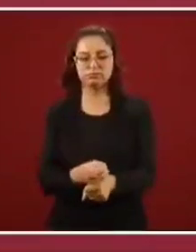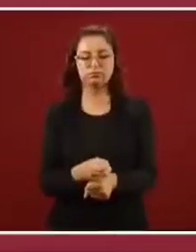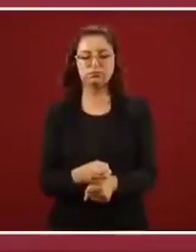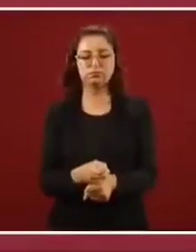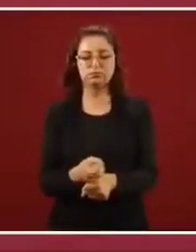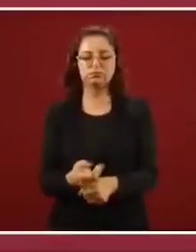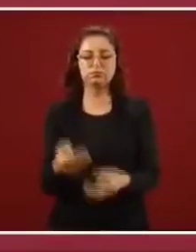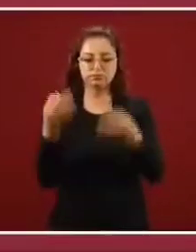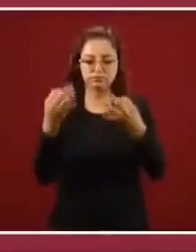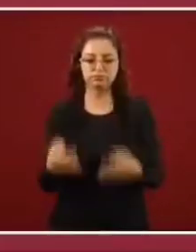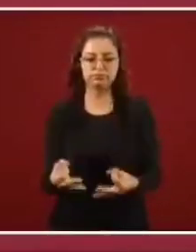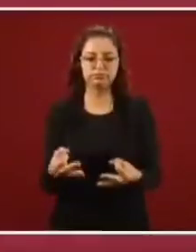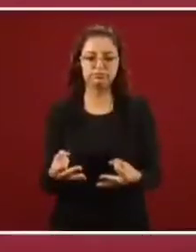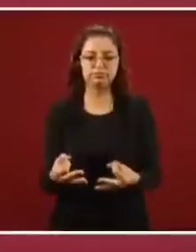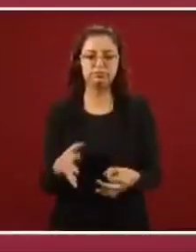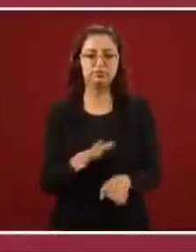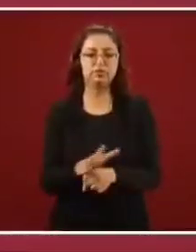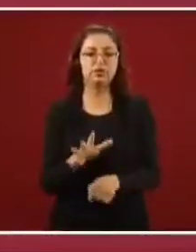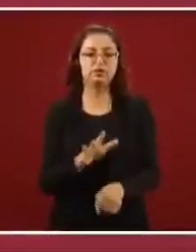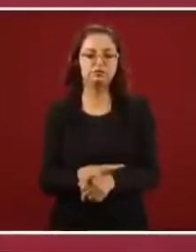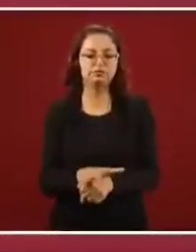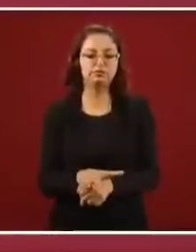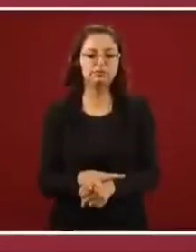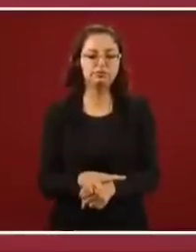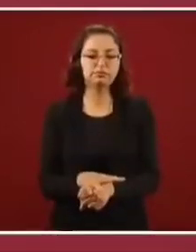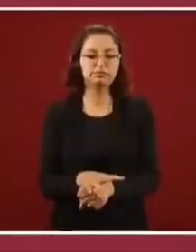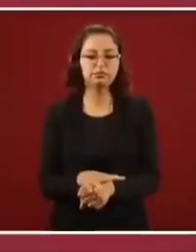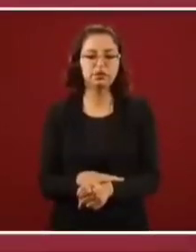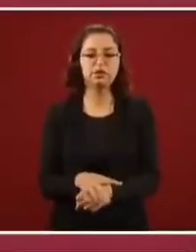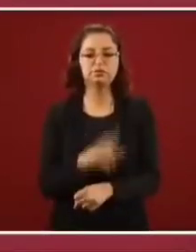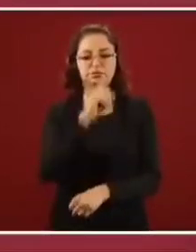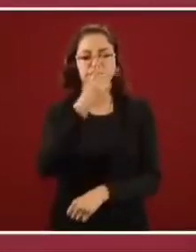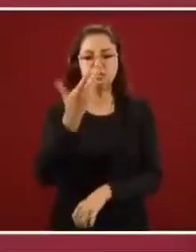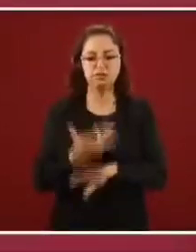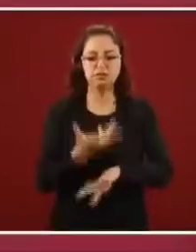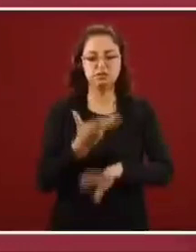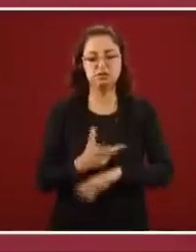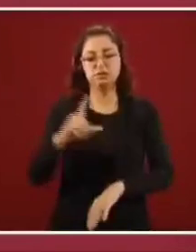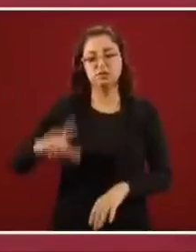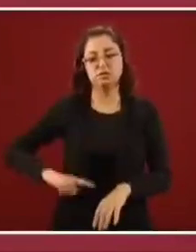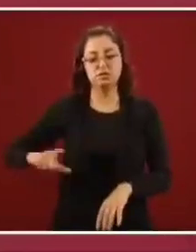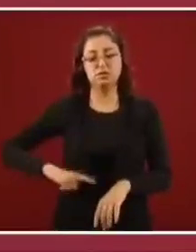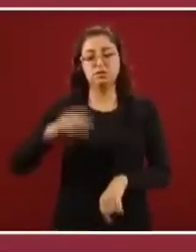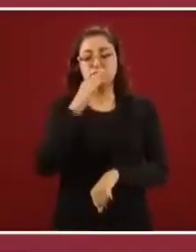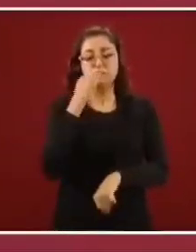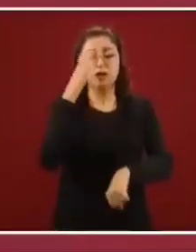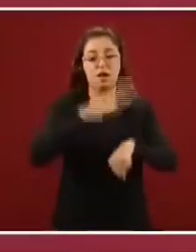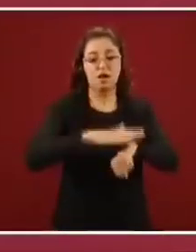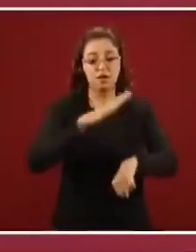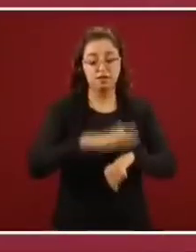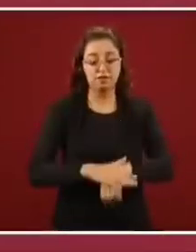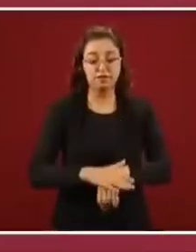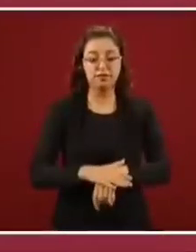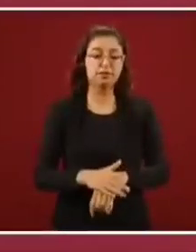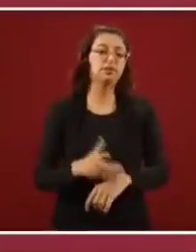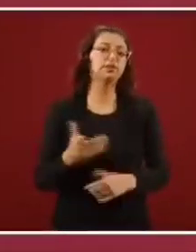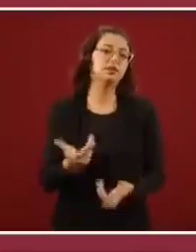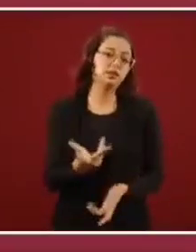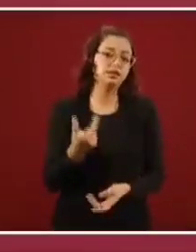formalmente se le dio a conocer al gobierno de Estados Unidos que estamos